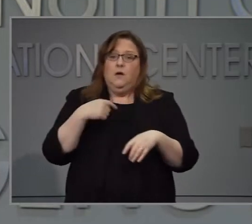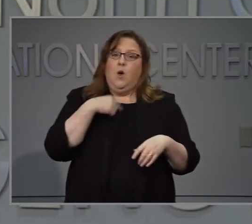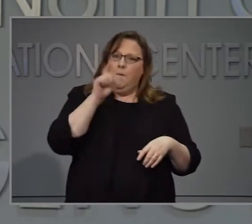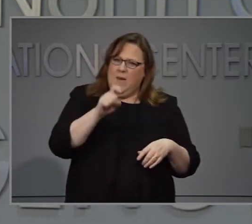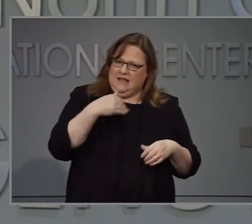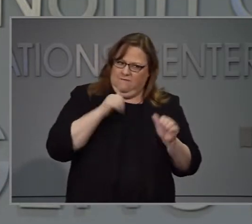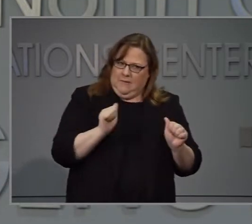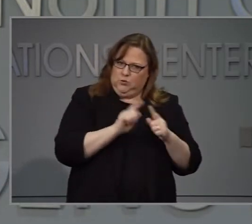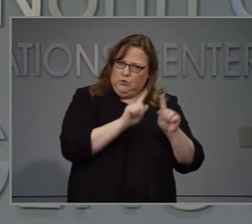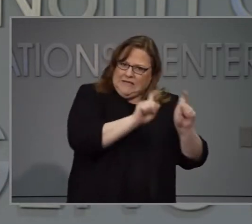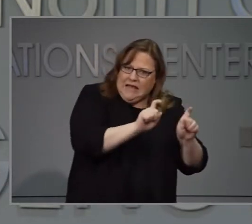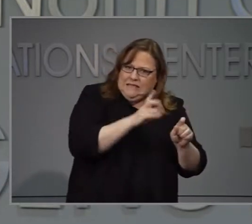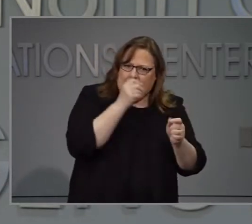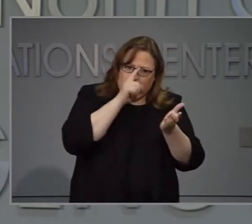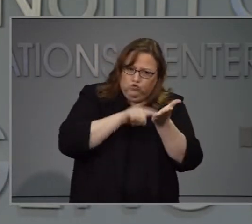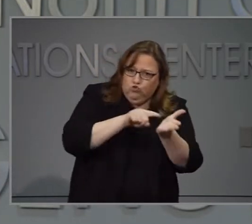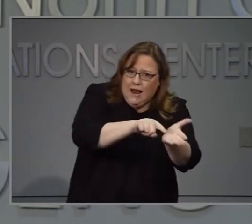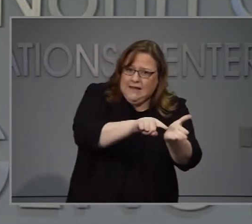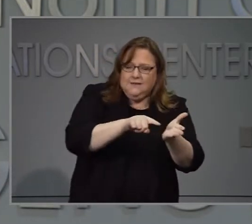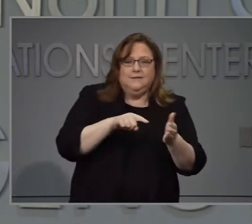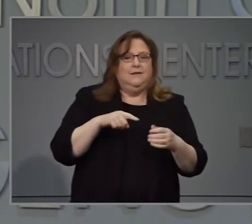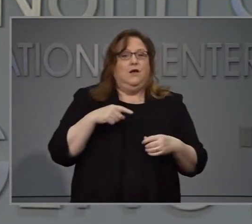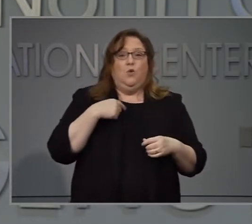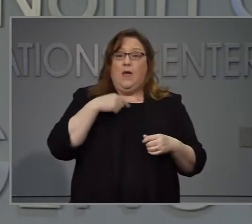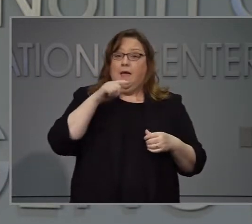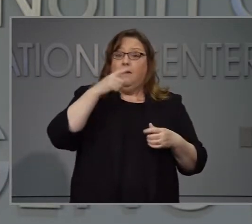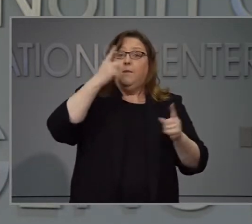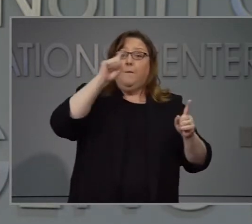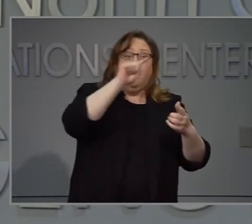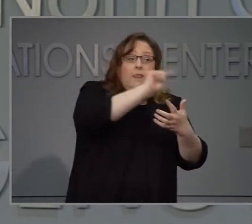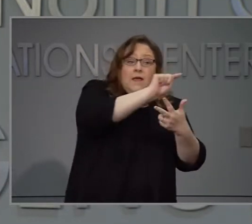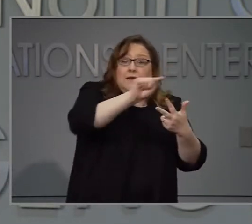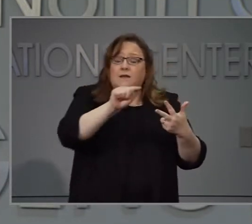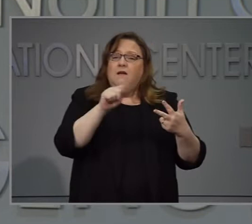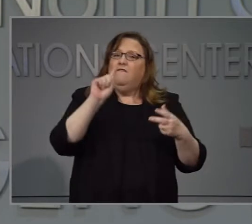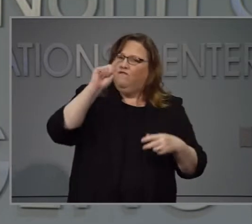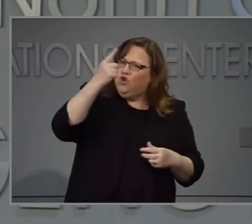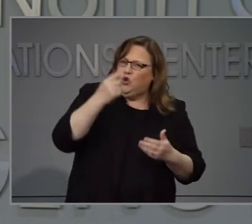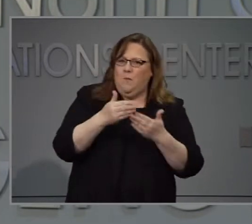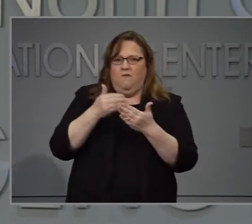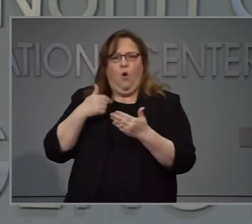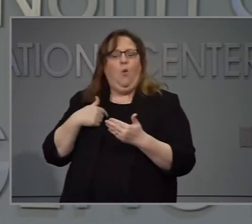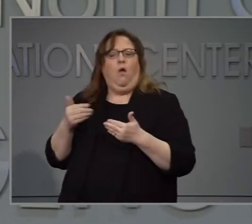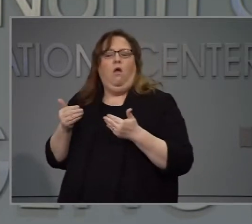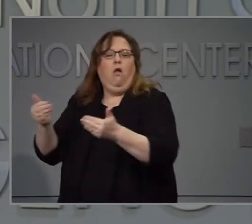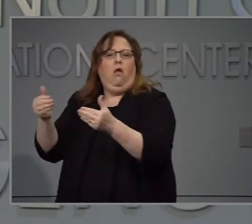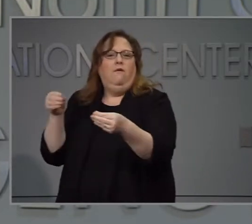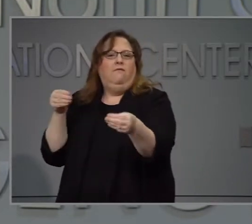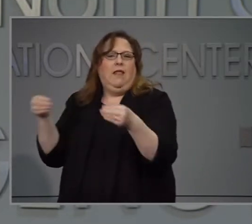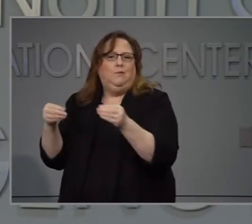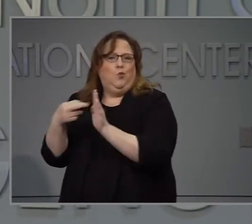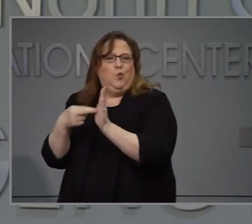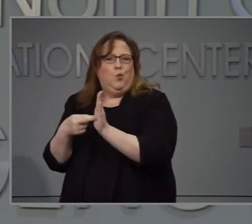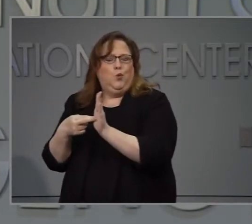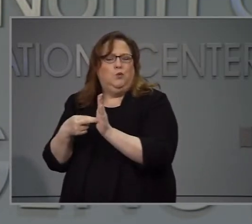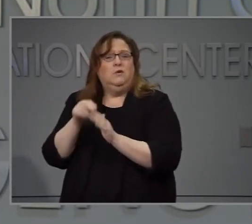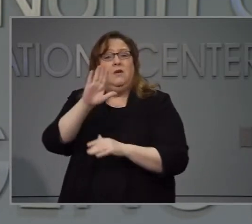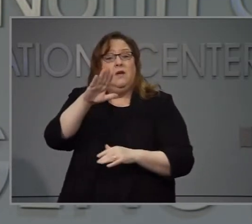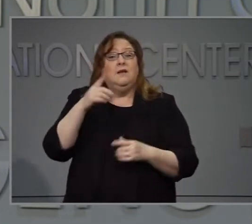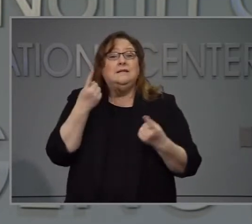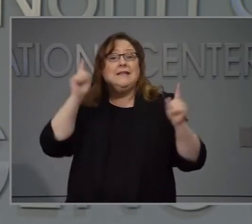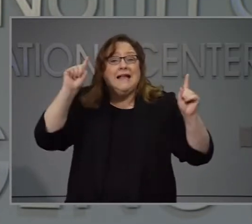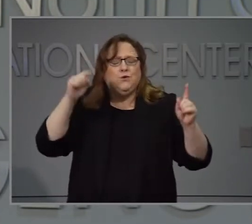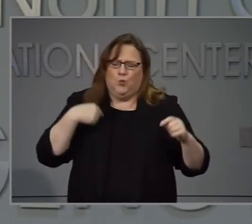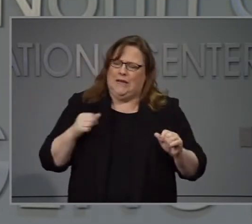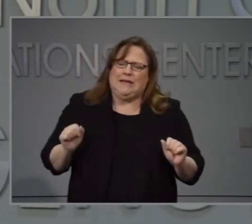para poder empezar el proceso de la fase de relajación de restricciones yo sé que lo podemos